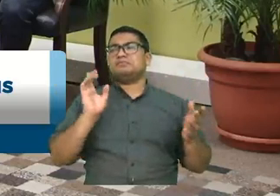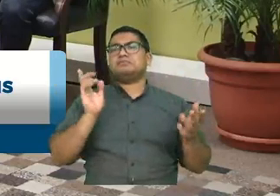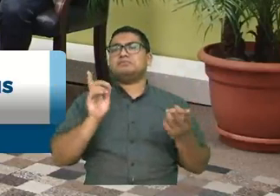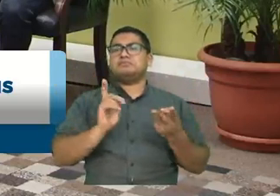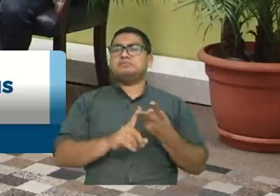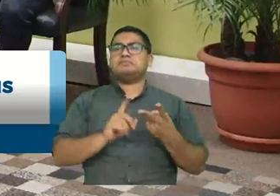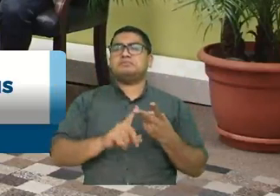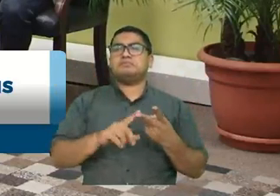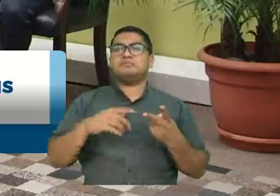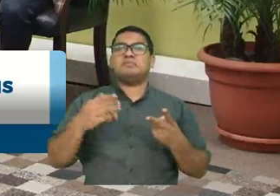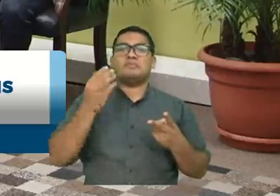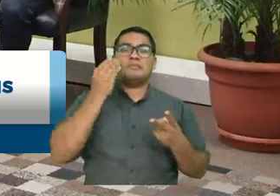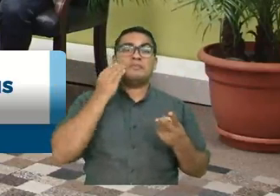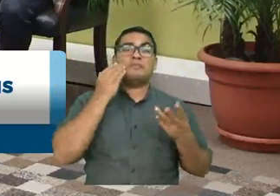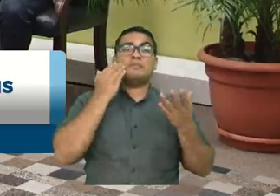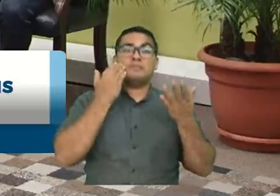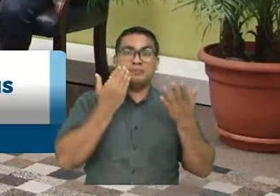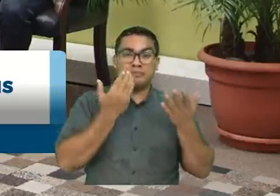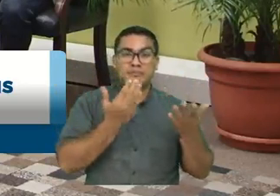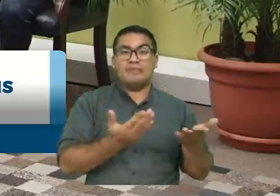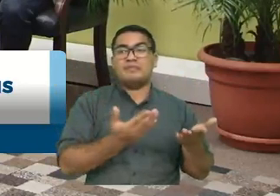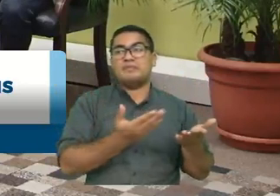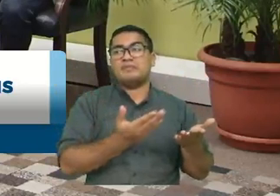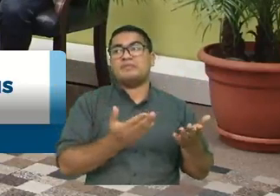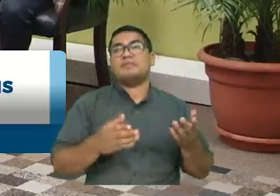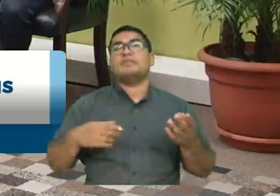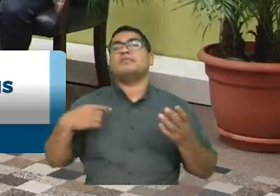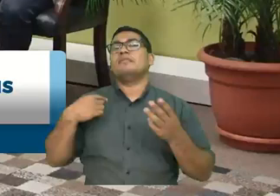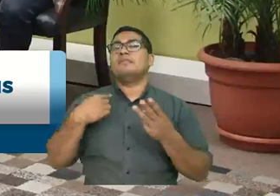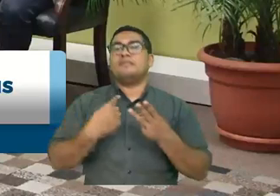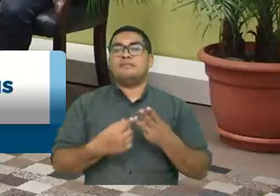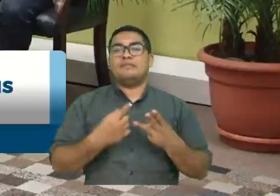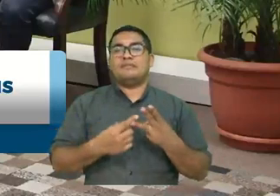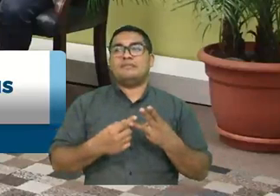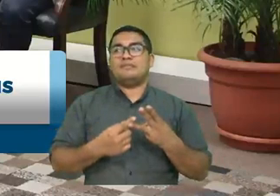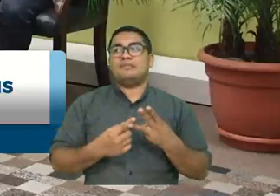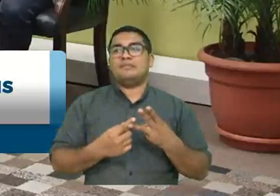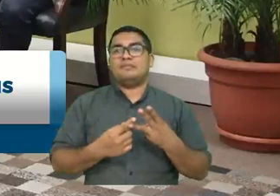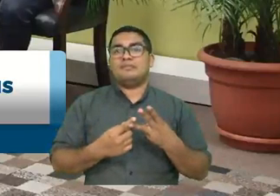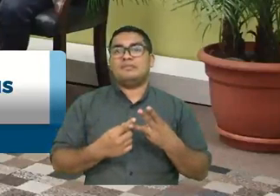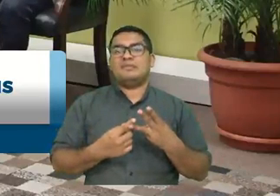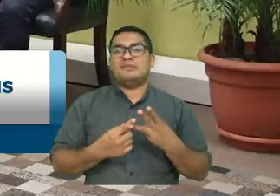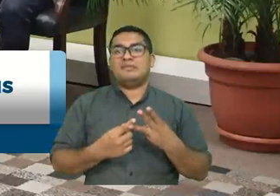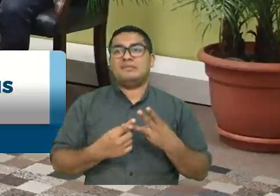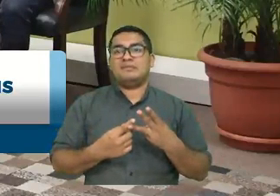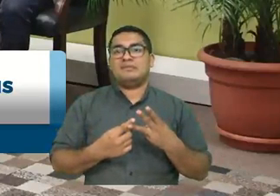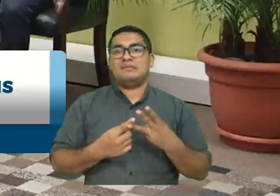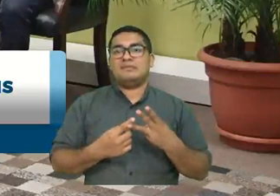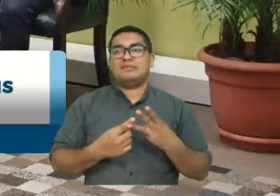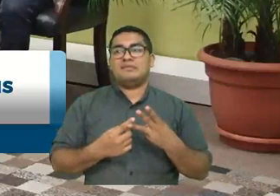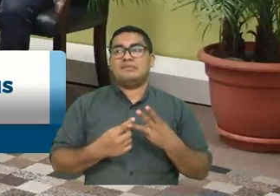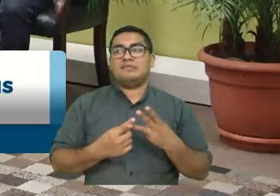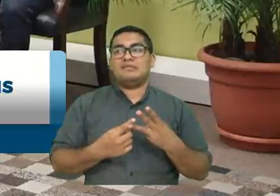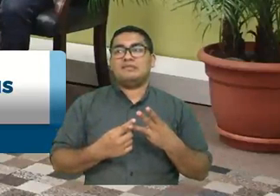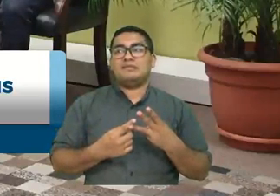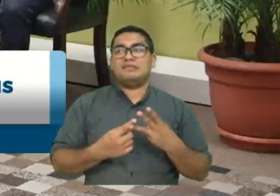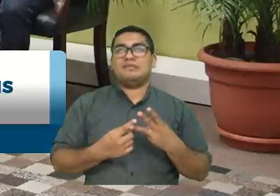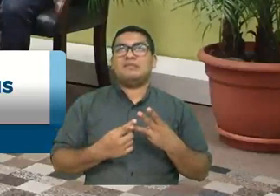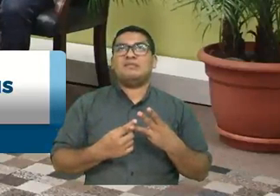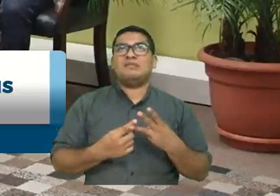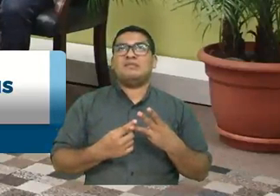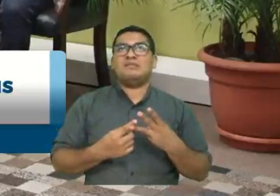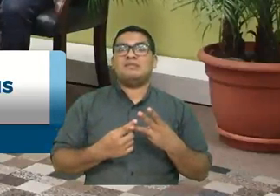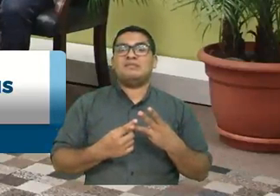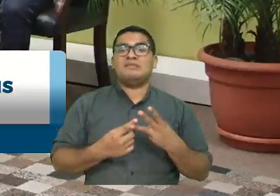Tenemos el otro entre mayo y junio. Y en un tercero, ya cuando viene el invierno más fuerte. ¿Verdad?